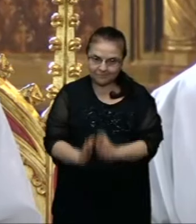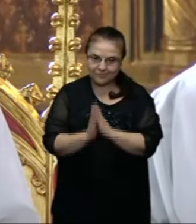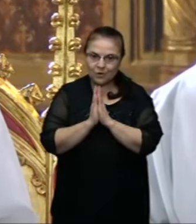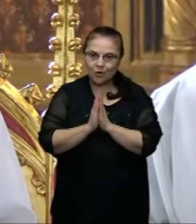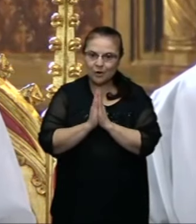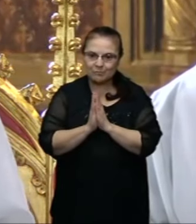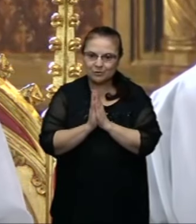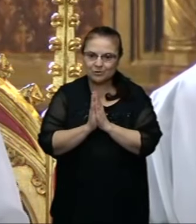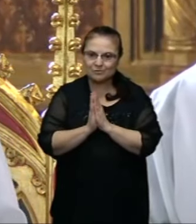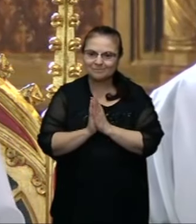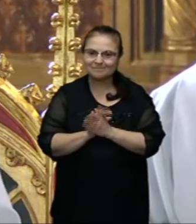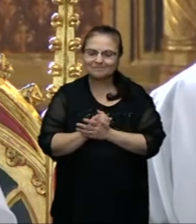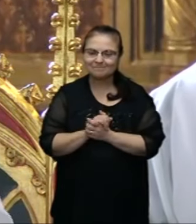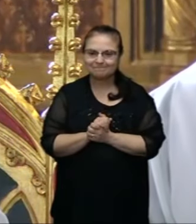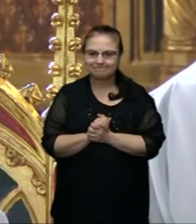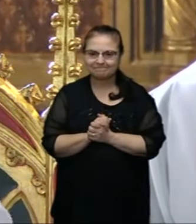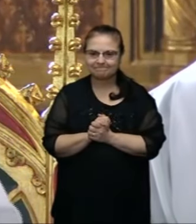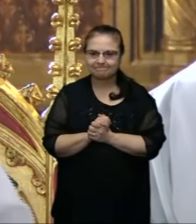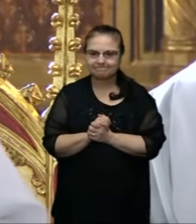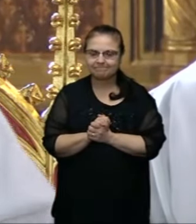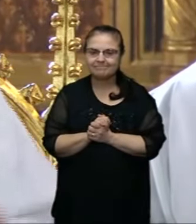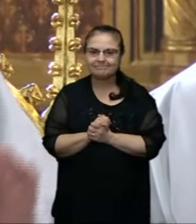Oremos.